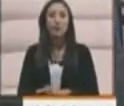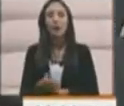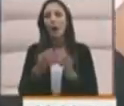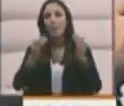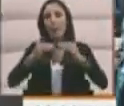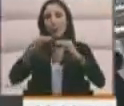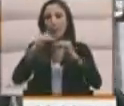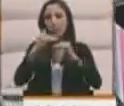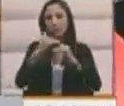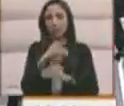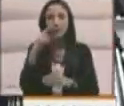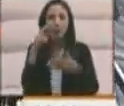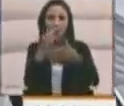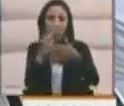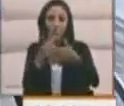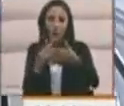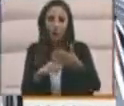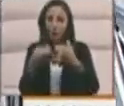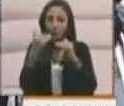por aquí.